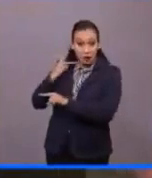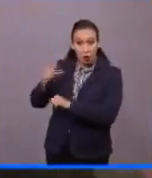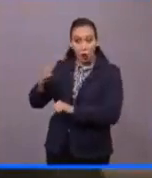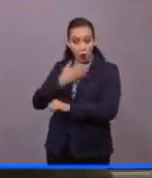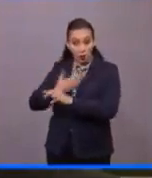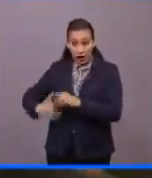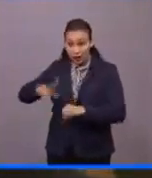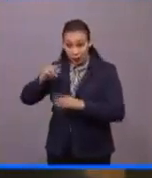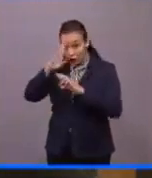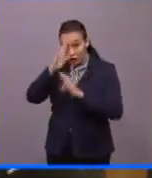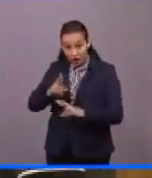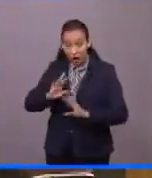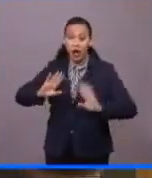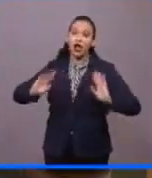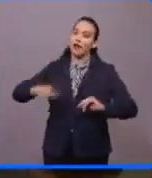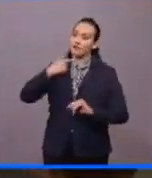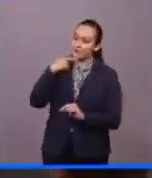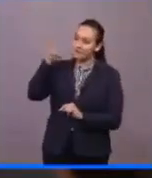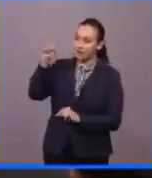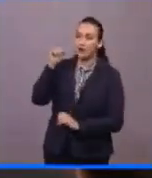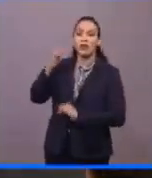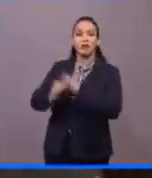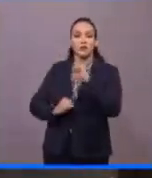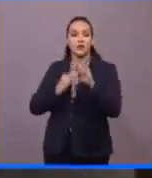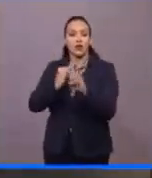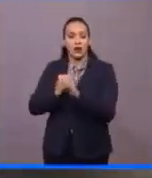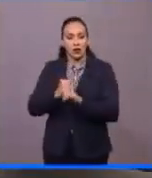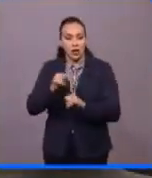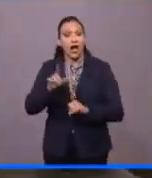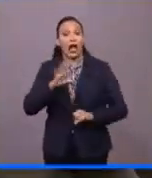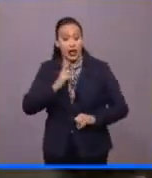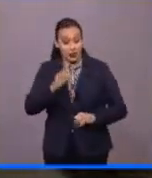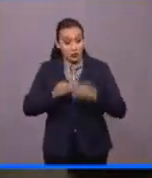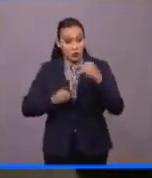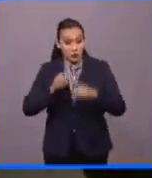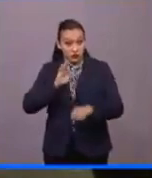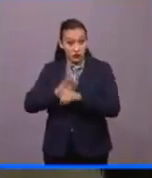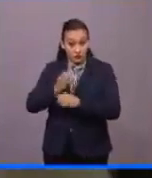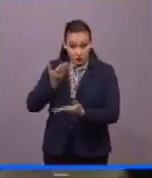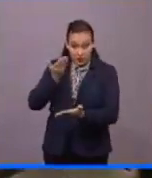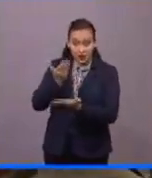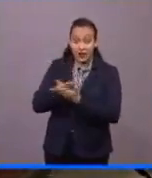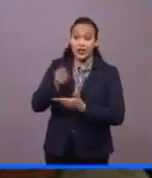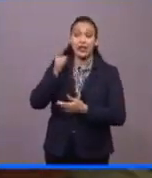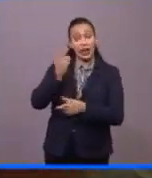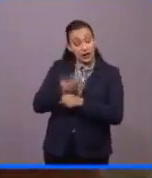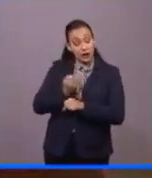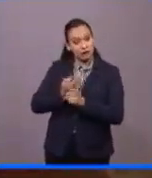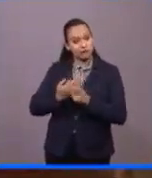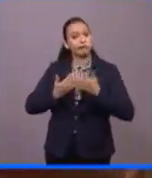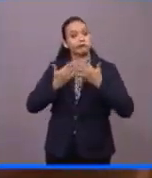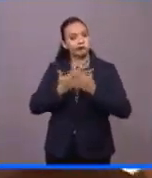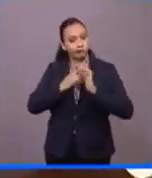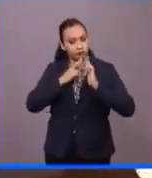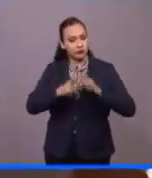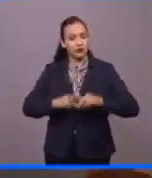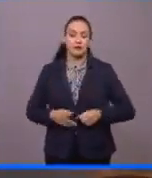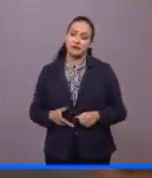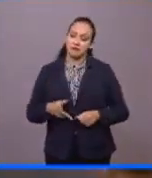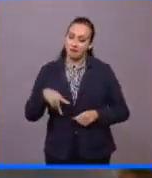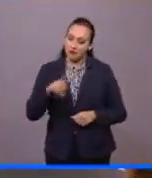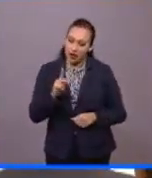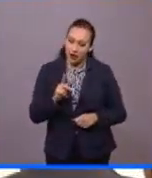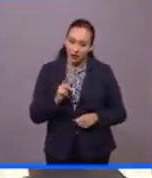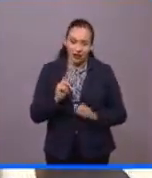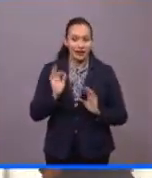informó que el juicio de amparo que interpusieron se encuentra pendiente de resolución en un tribunal colegiado, pero que